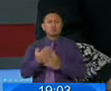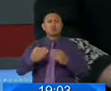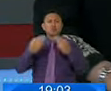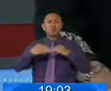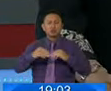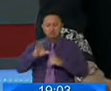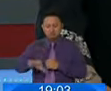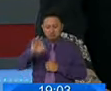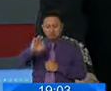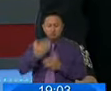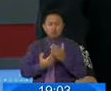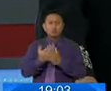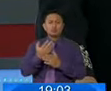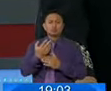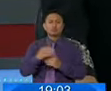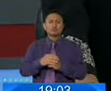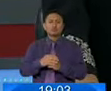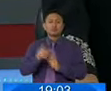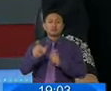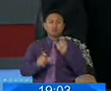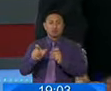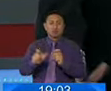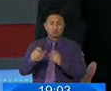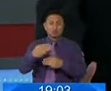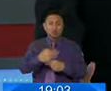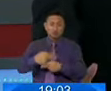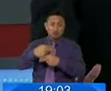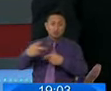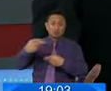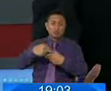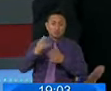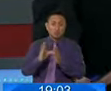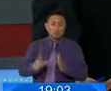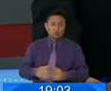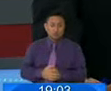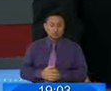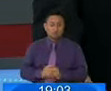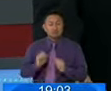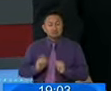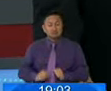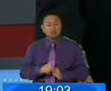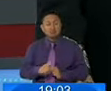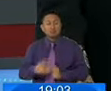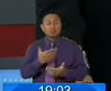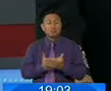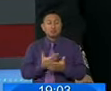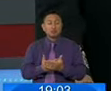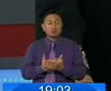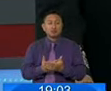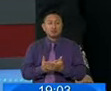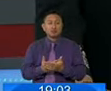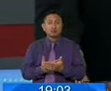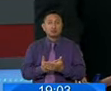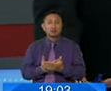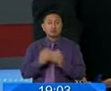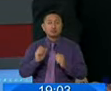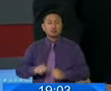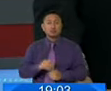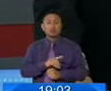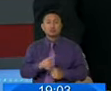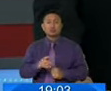nuevos integrantes del Consejo de Participación Ciudadana. Existe una tendencia que propone la eliminación de la posibilidad